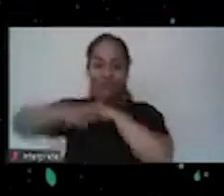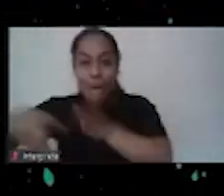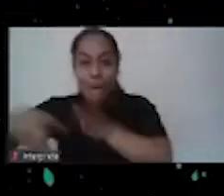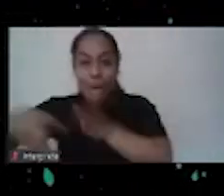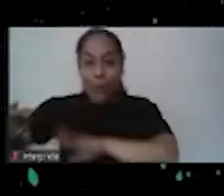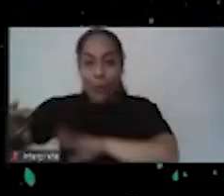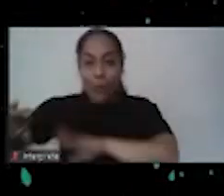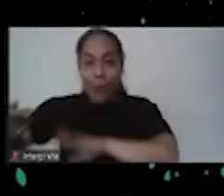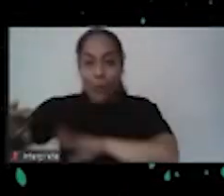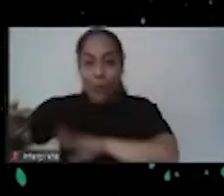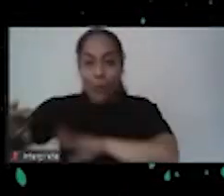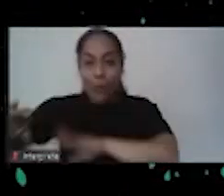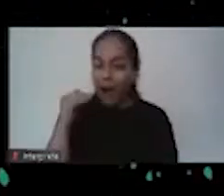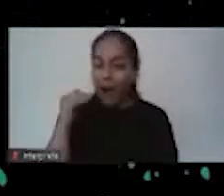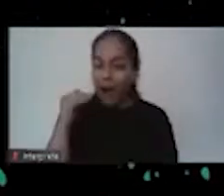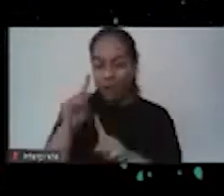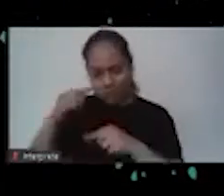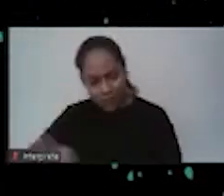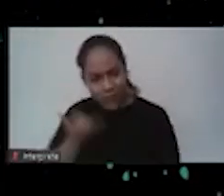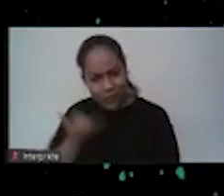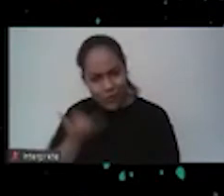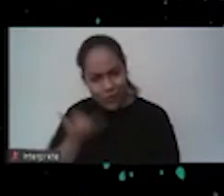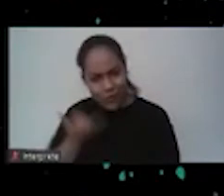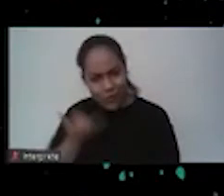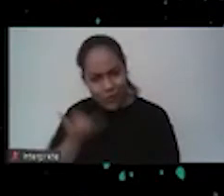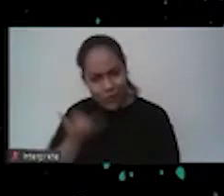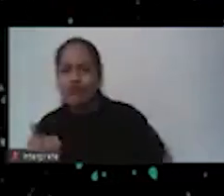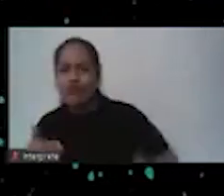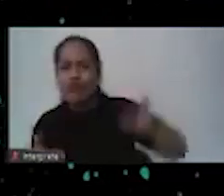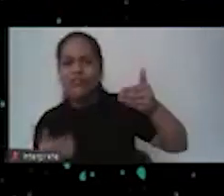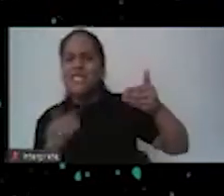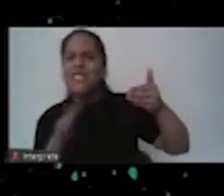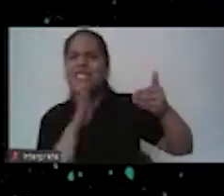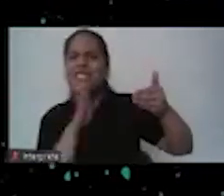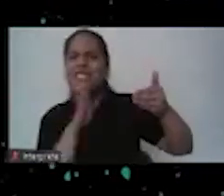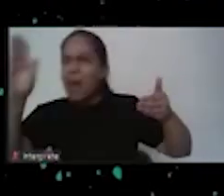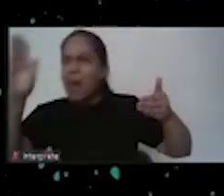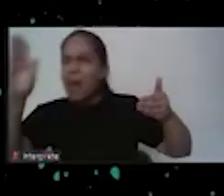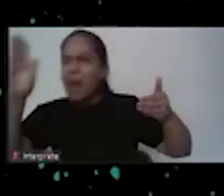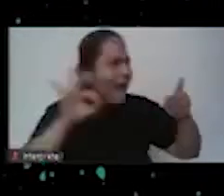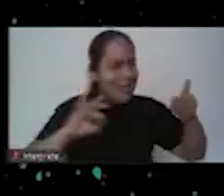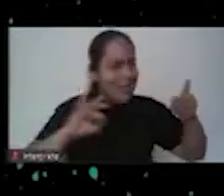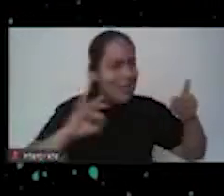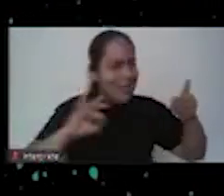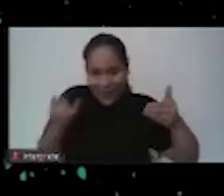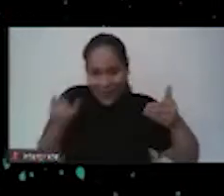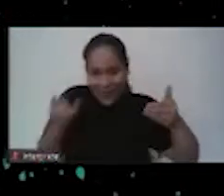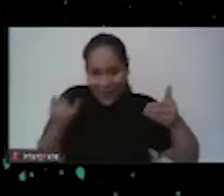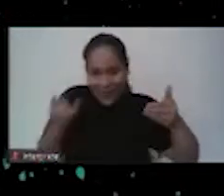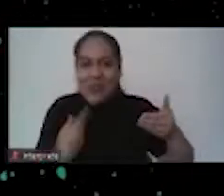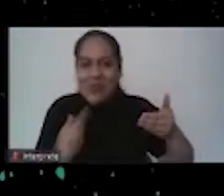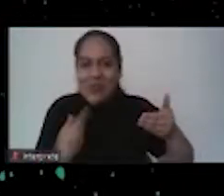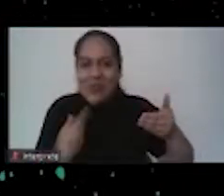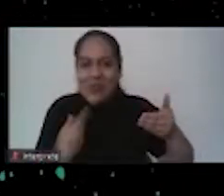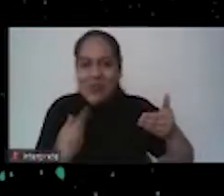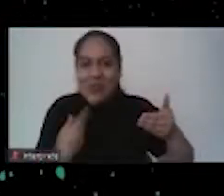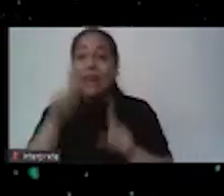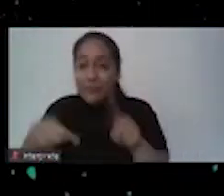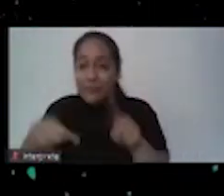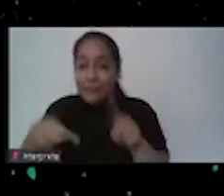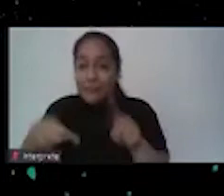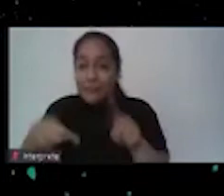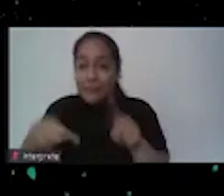infante. ¿Quién sino yo atisba desde el arco no labrado del dolmen? Soy la matriz de todos